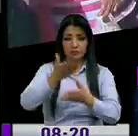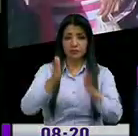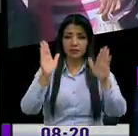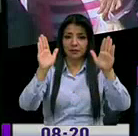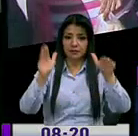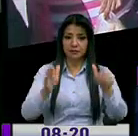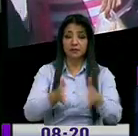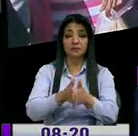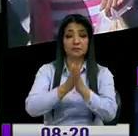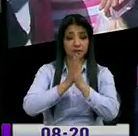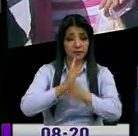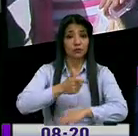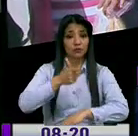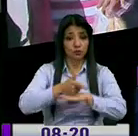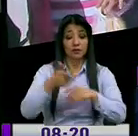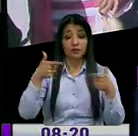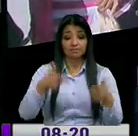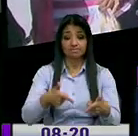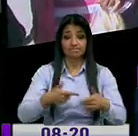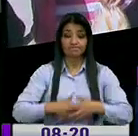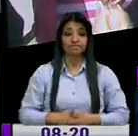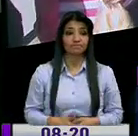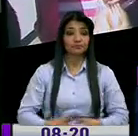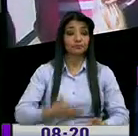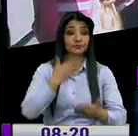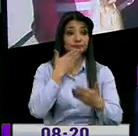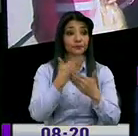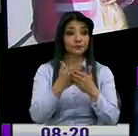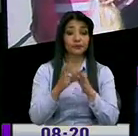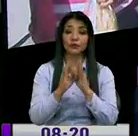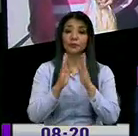atención a la autoridad. Robert. Gracias, Andrea Orbe. La